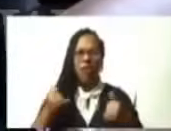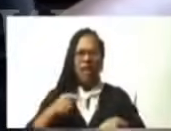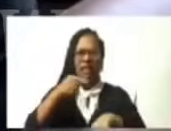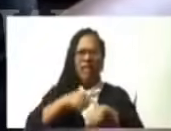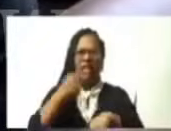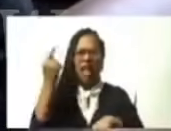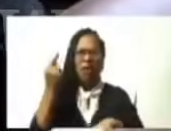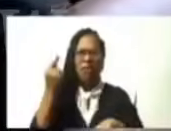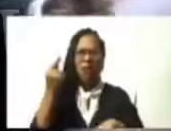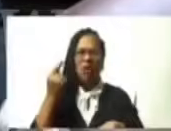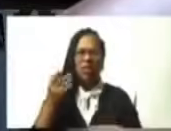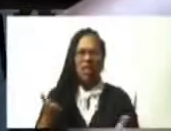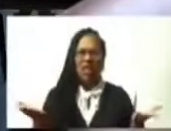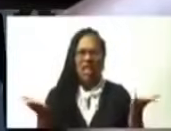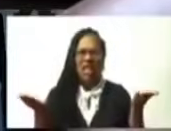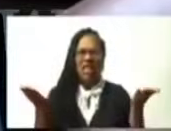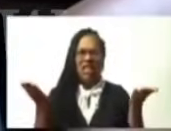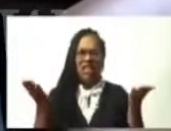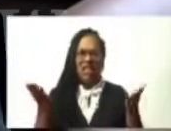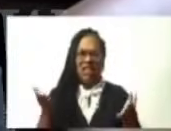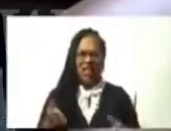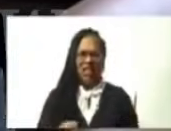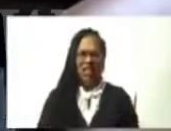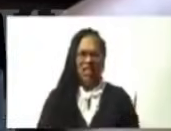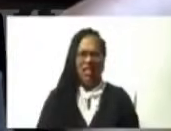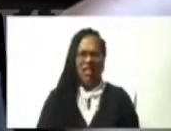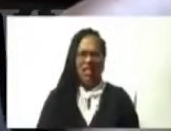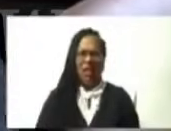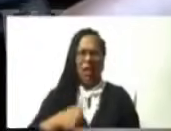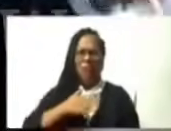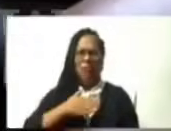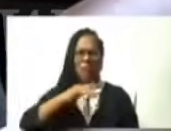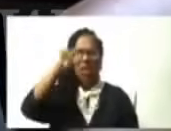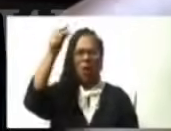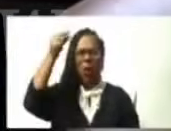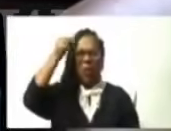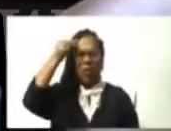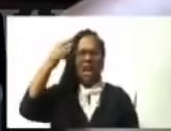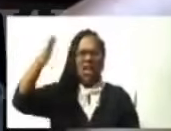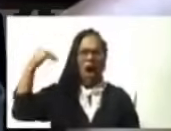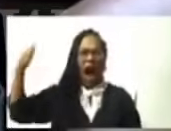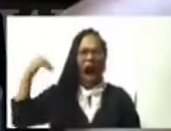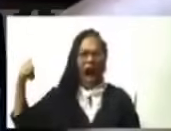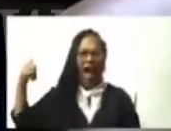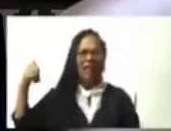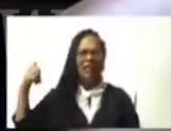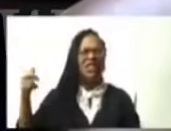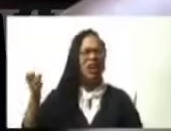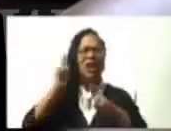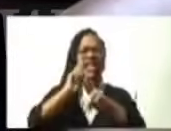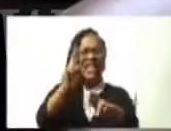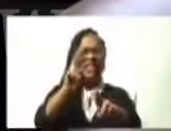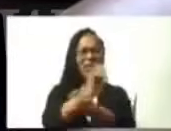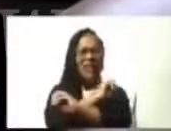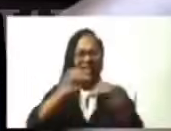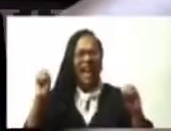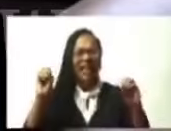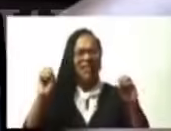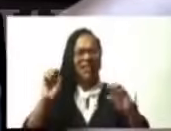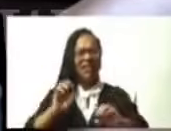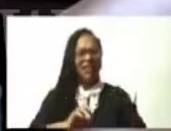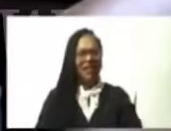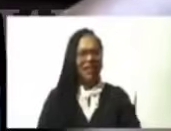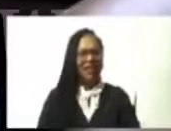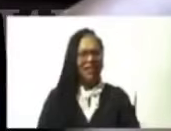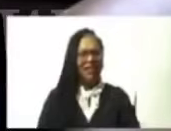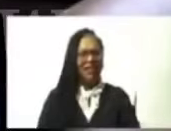las neveras estaban vacías, ahora son doble A, y en mi gobierno estaban llenos. Esa es una falta de respeto. Esa es una